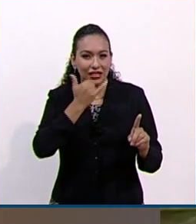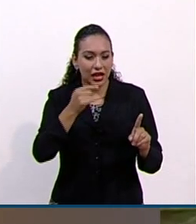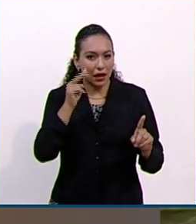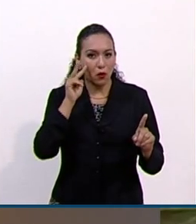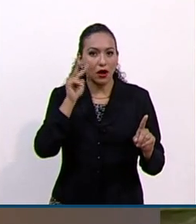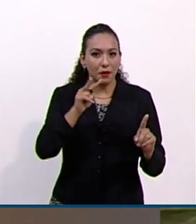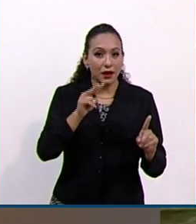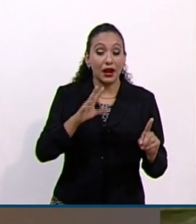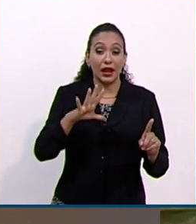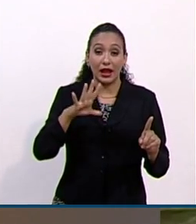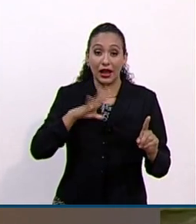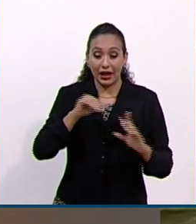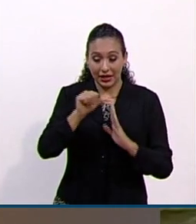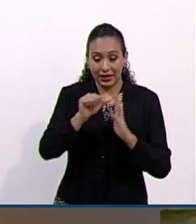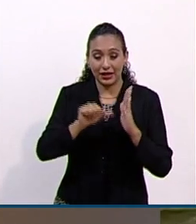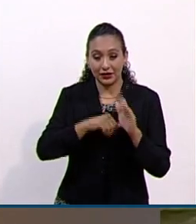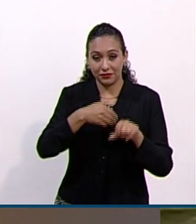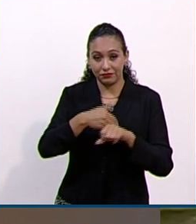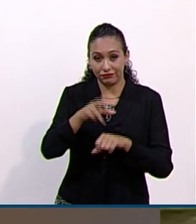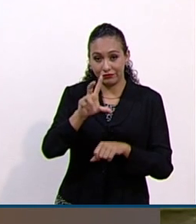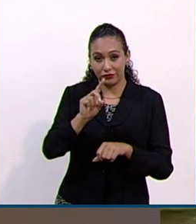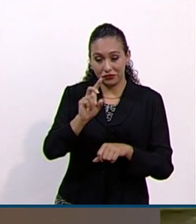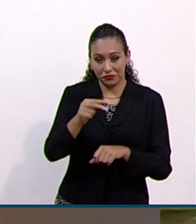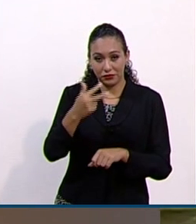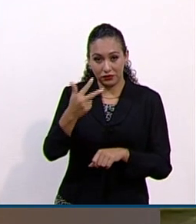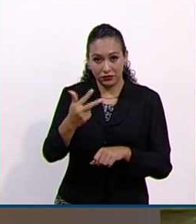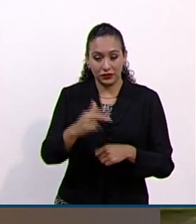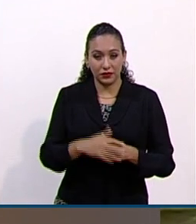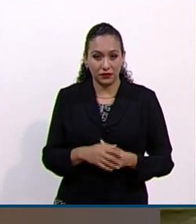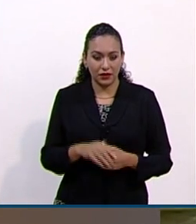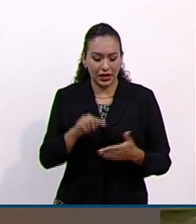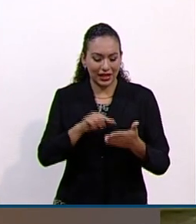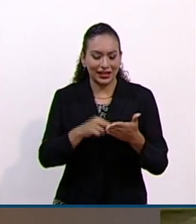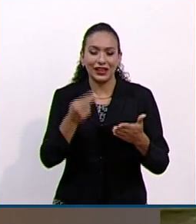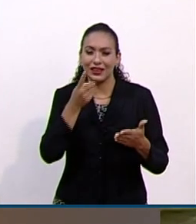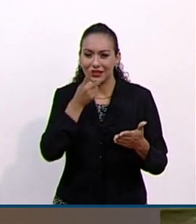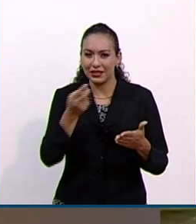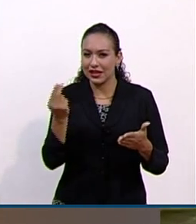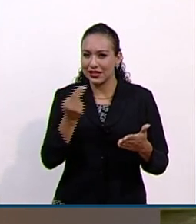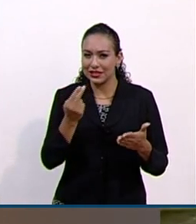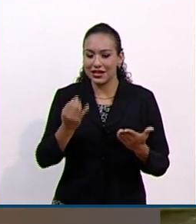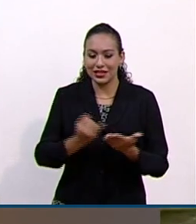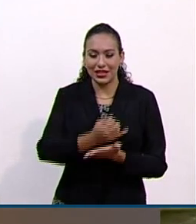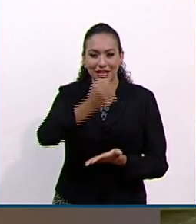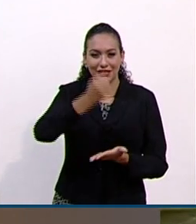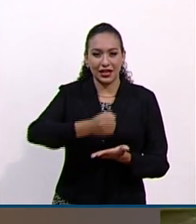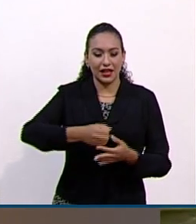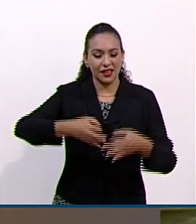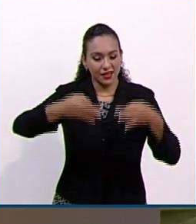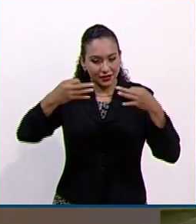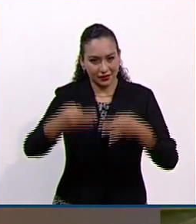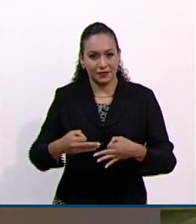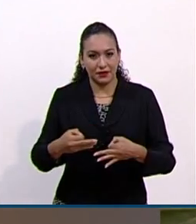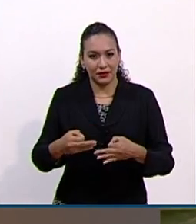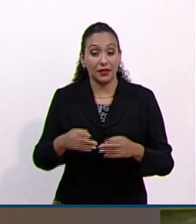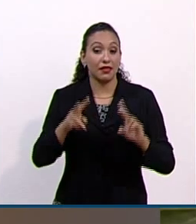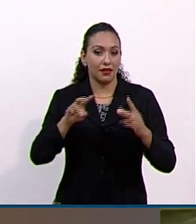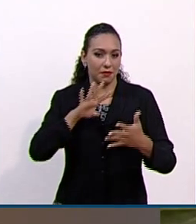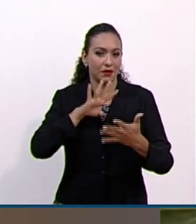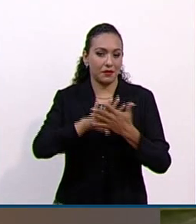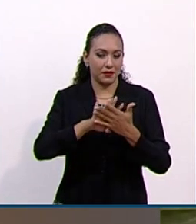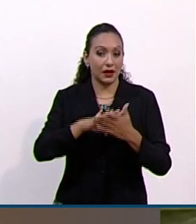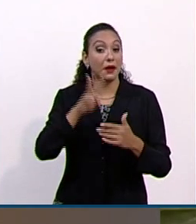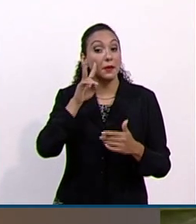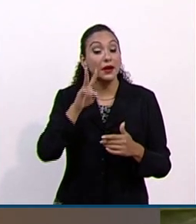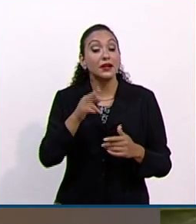la fracción séptima del artículo 38 constitucional, es indispensable que exista una sentencia firme y definitiva en materia penal que determine